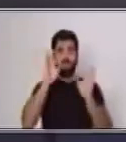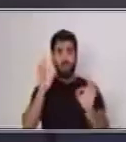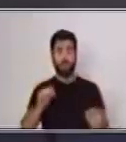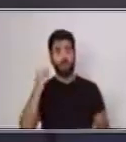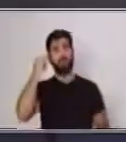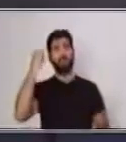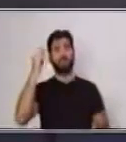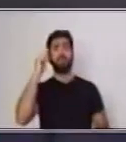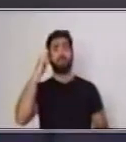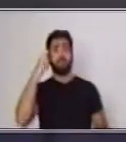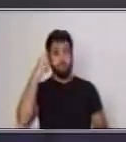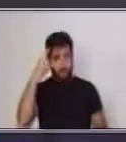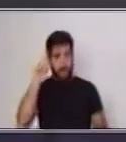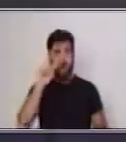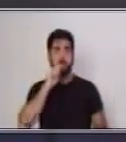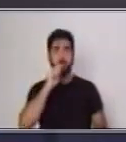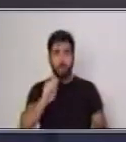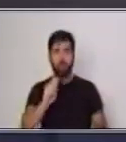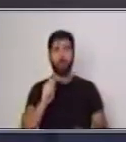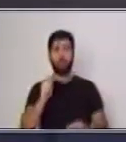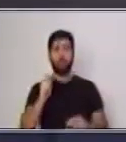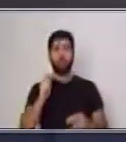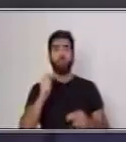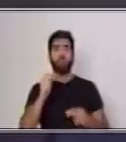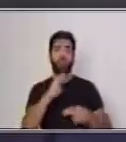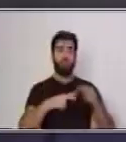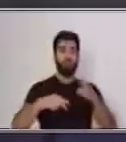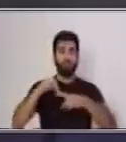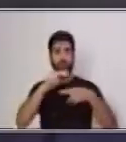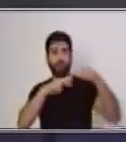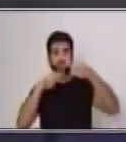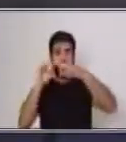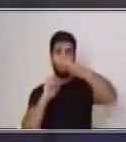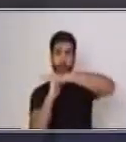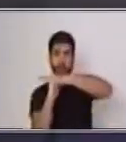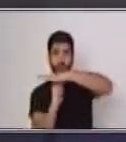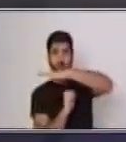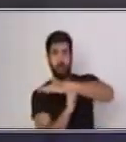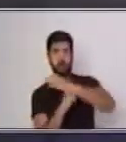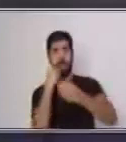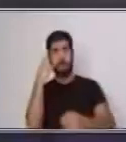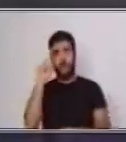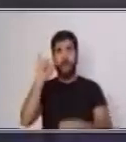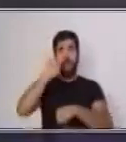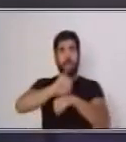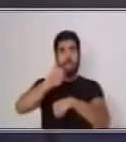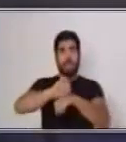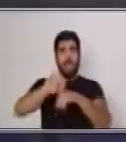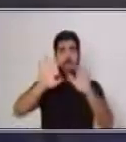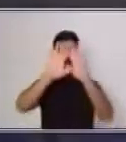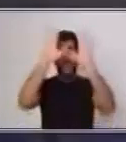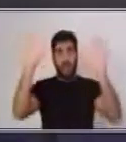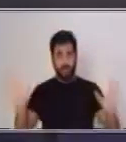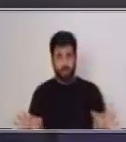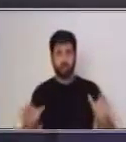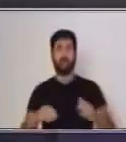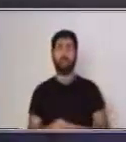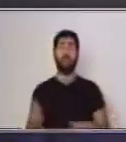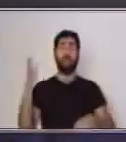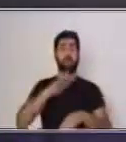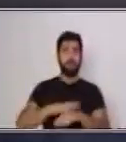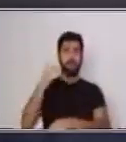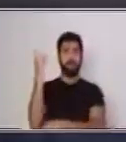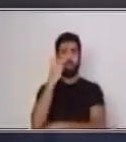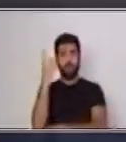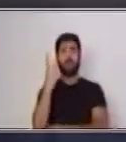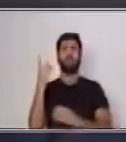la estabilidad y la resistencia de la estructura de las catedrales. Entre las más importantes está el